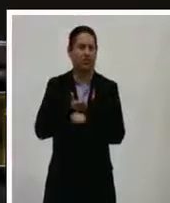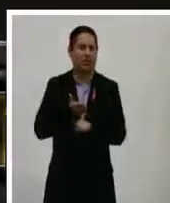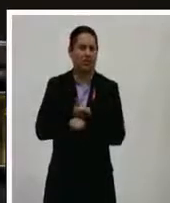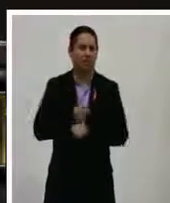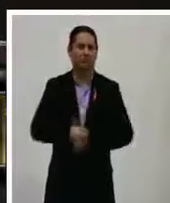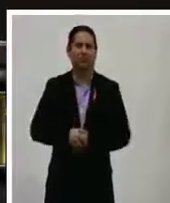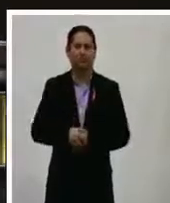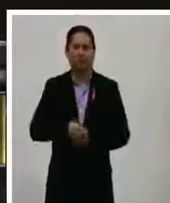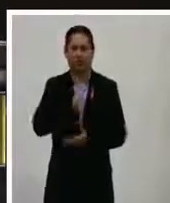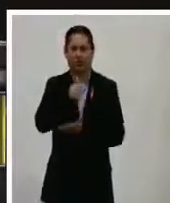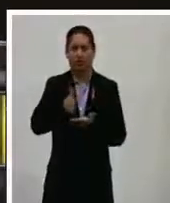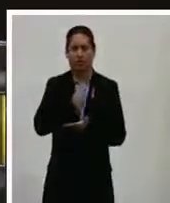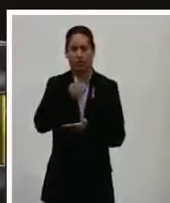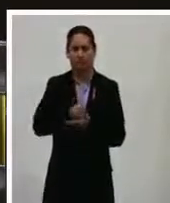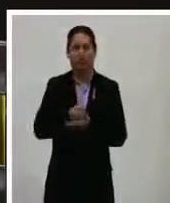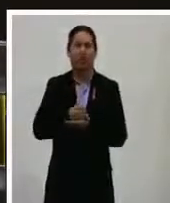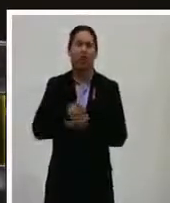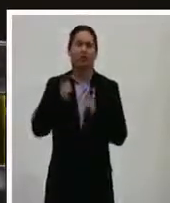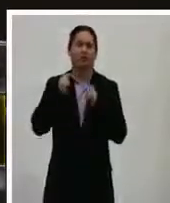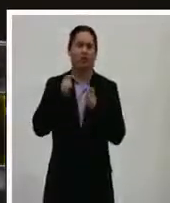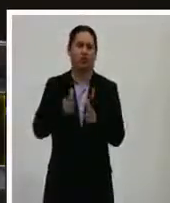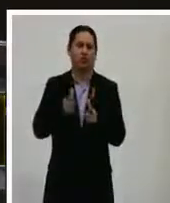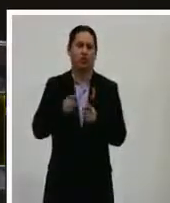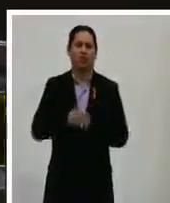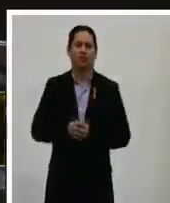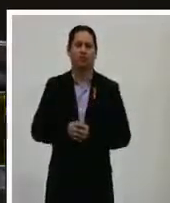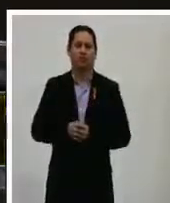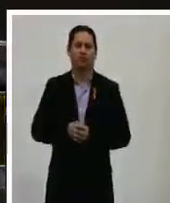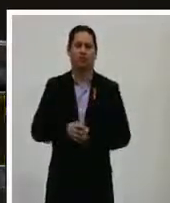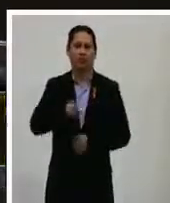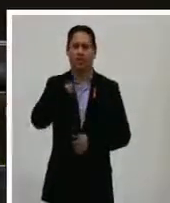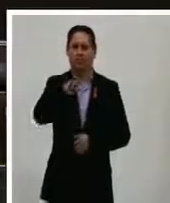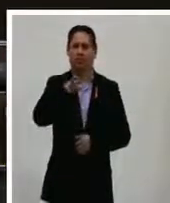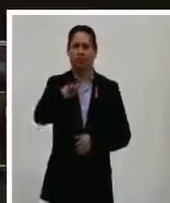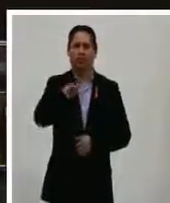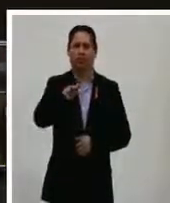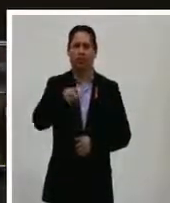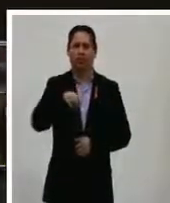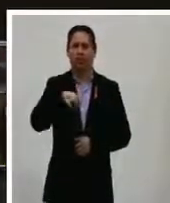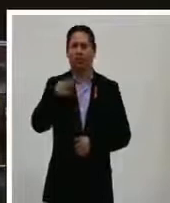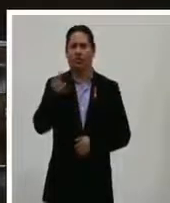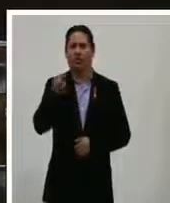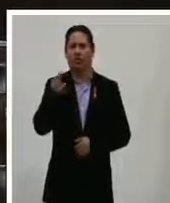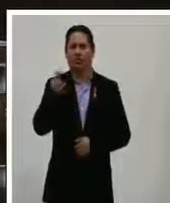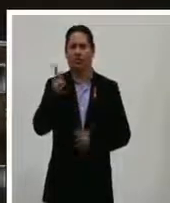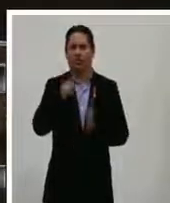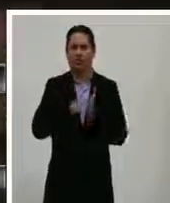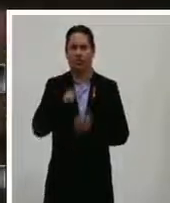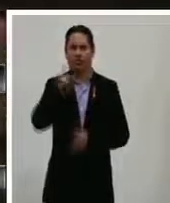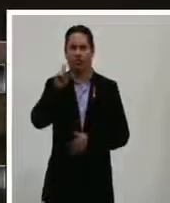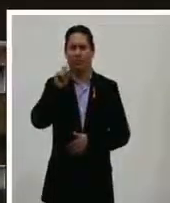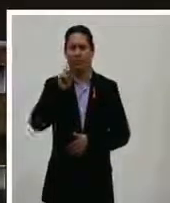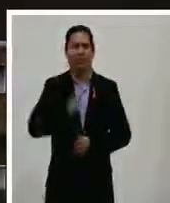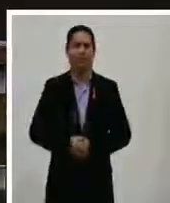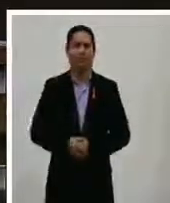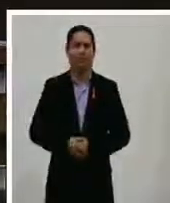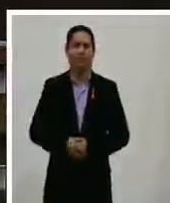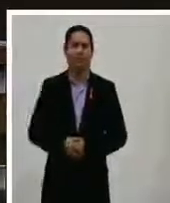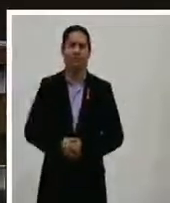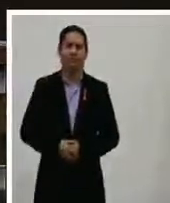en la ciudad de tuxtla gutiérrez chiapas a los 18 días del mes de noviembre del 2020